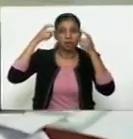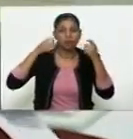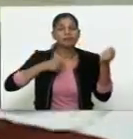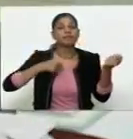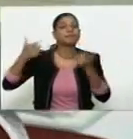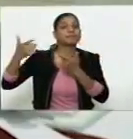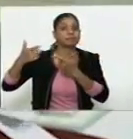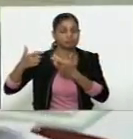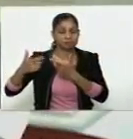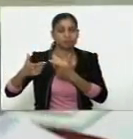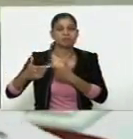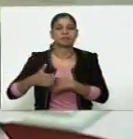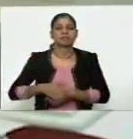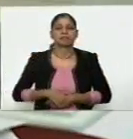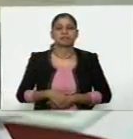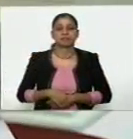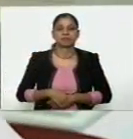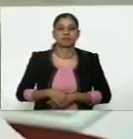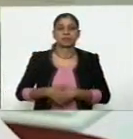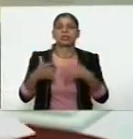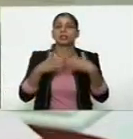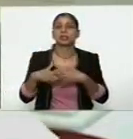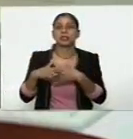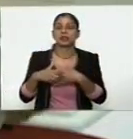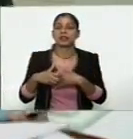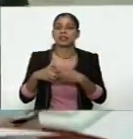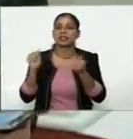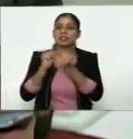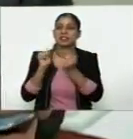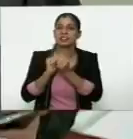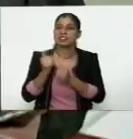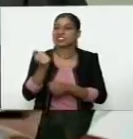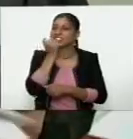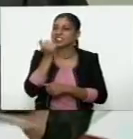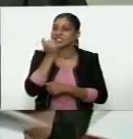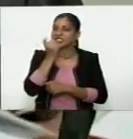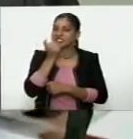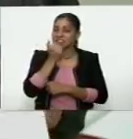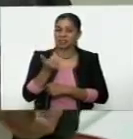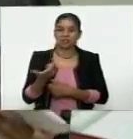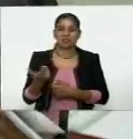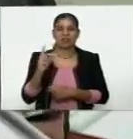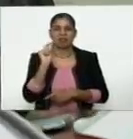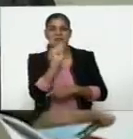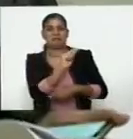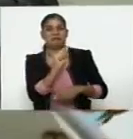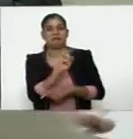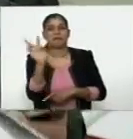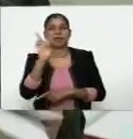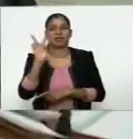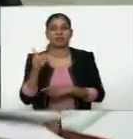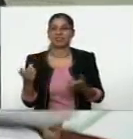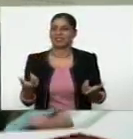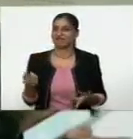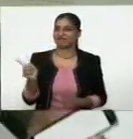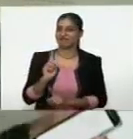Con una piedra en los dientes debería darse Donald Trump al hablar de Venezuela.